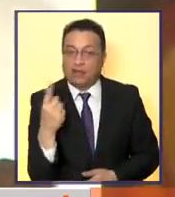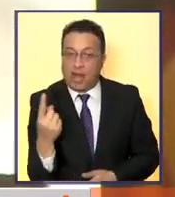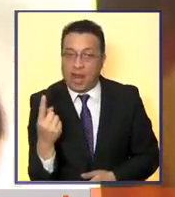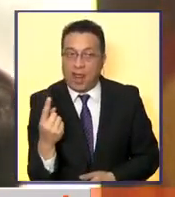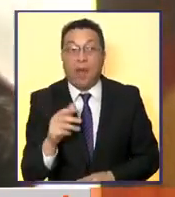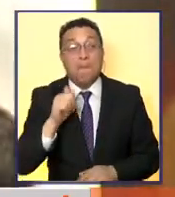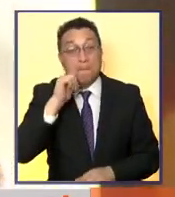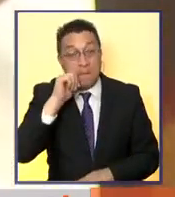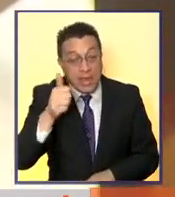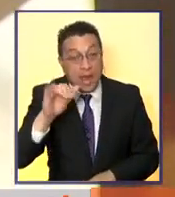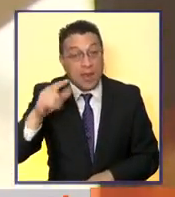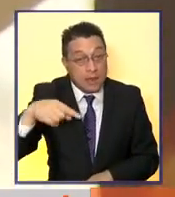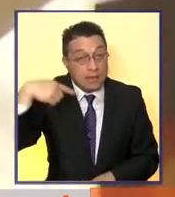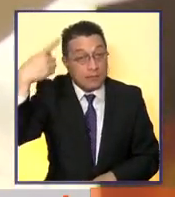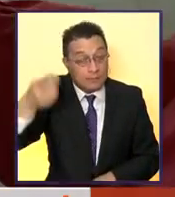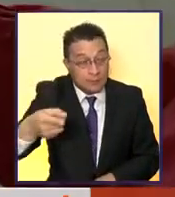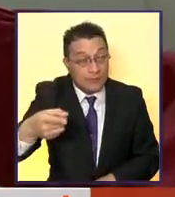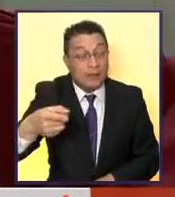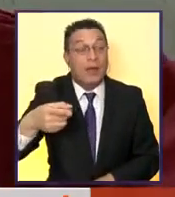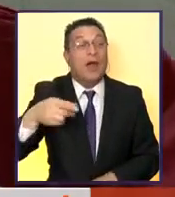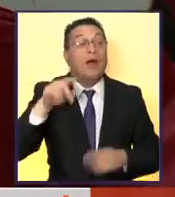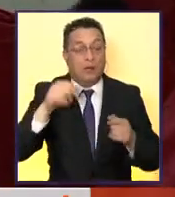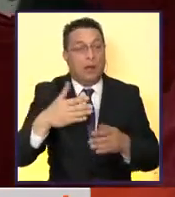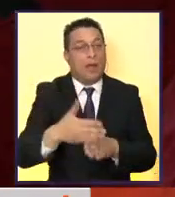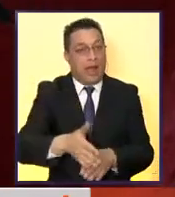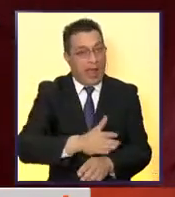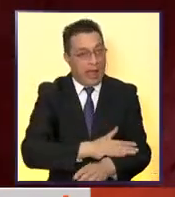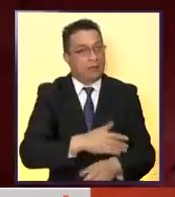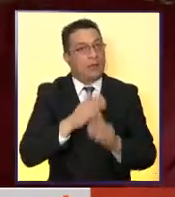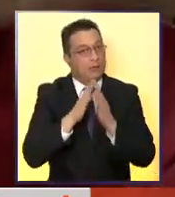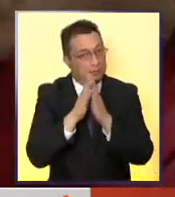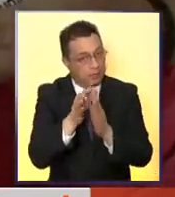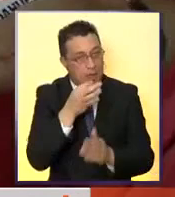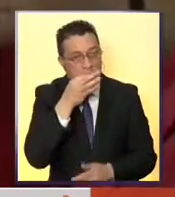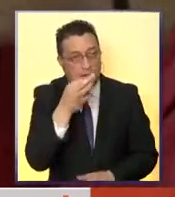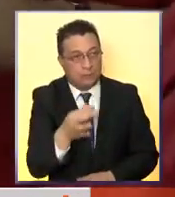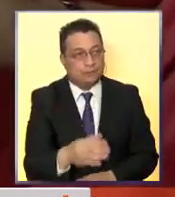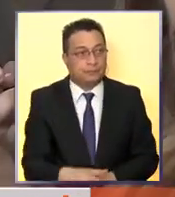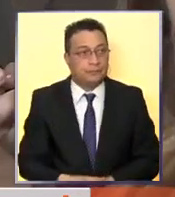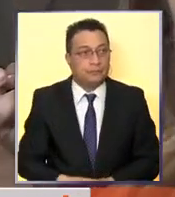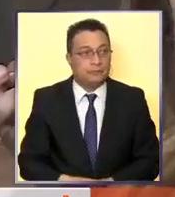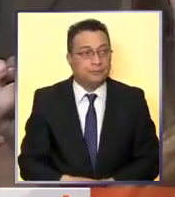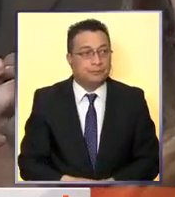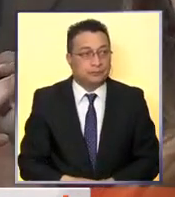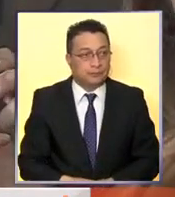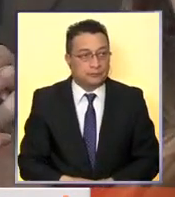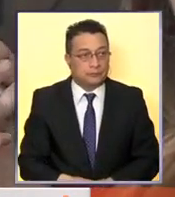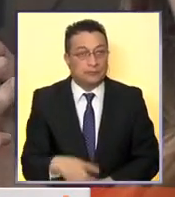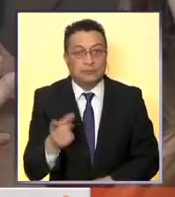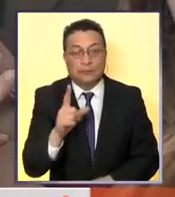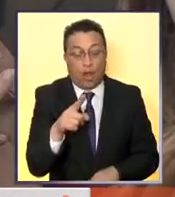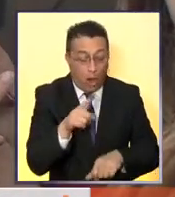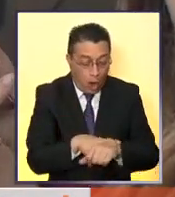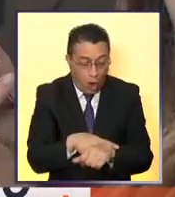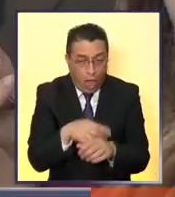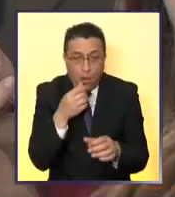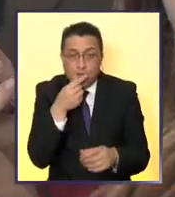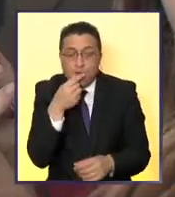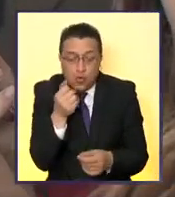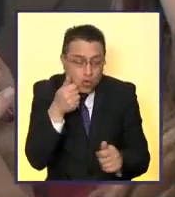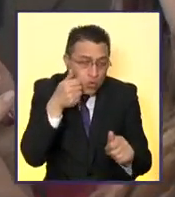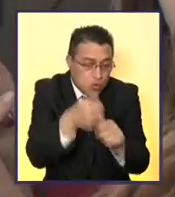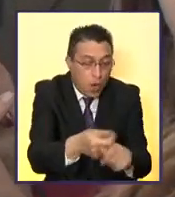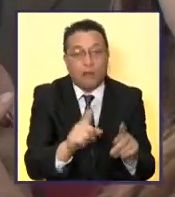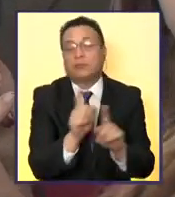las autoridades recomiendan llegar incluso antes que eso no vengan tan ajustados vengan con un poco de